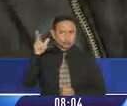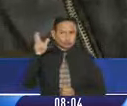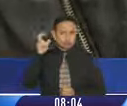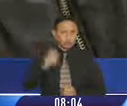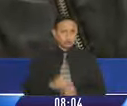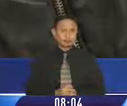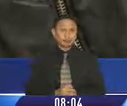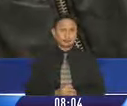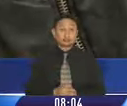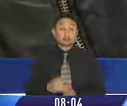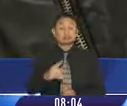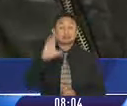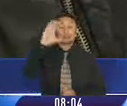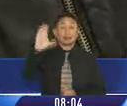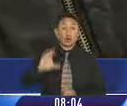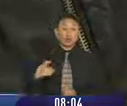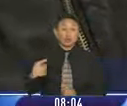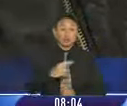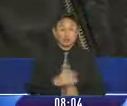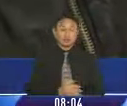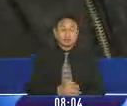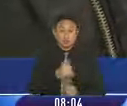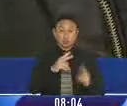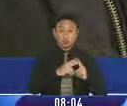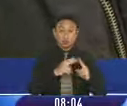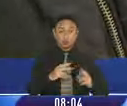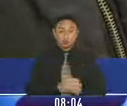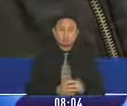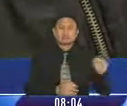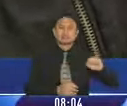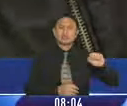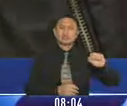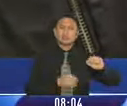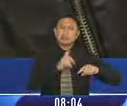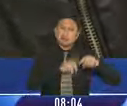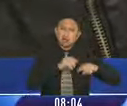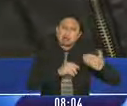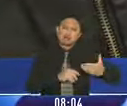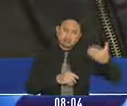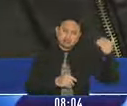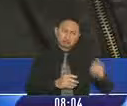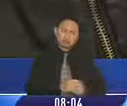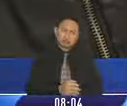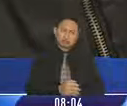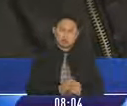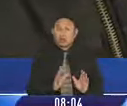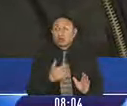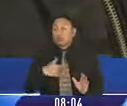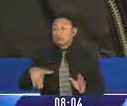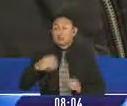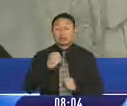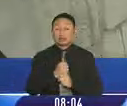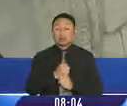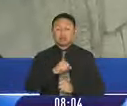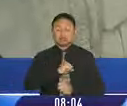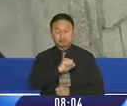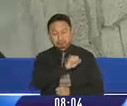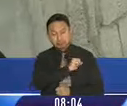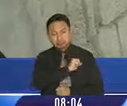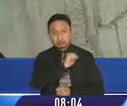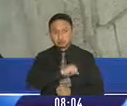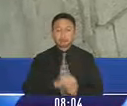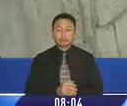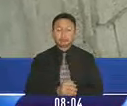Él era de la costa. ¿Lo conocí? Sí, era amigo hace tiempo. Sí, no sé a lo que se dedicaba, pero era muy amigo. 7 dice que